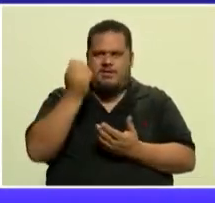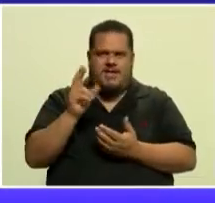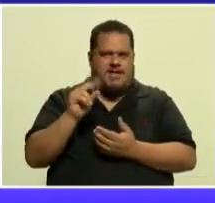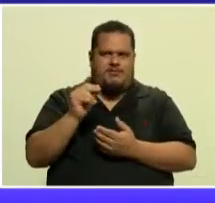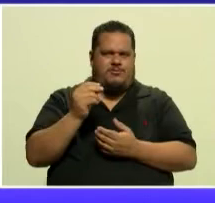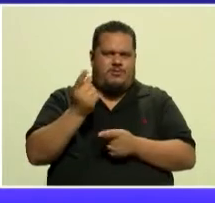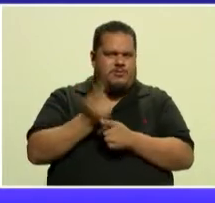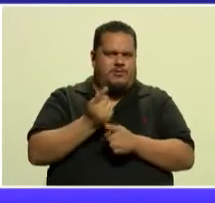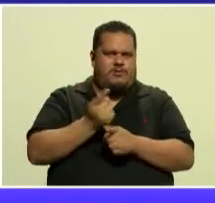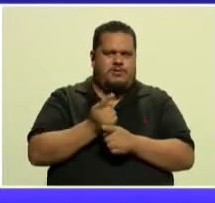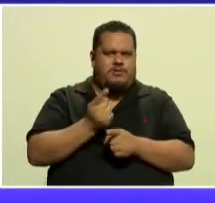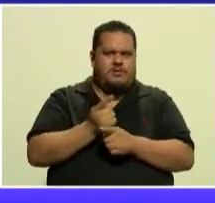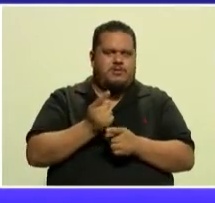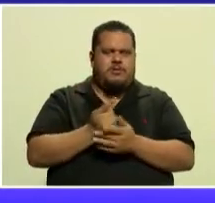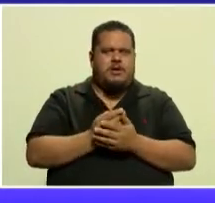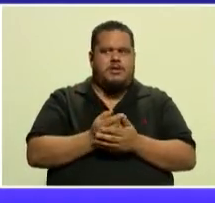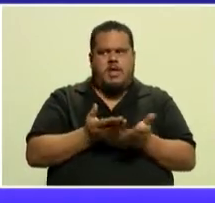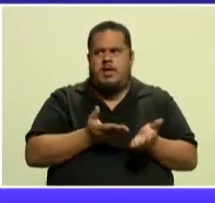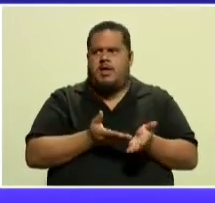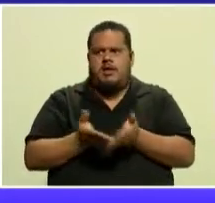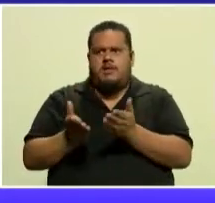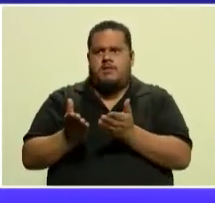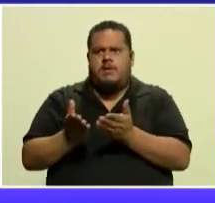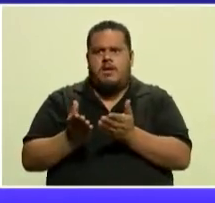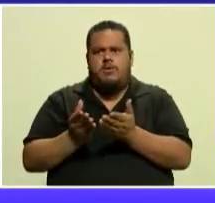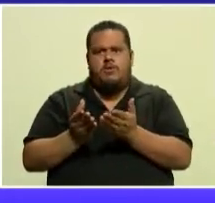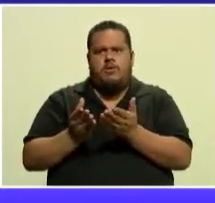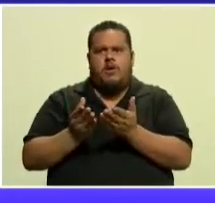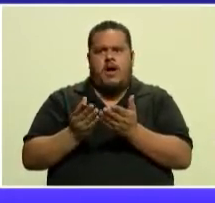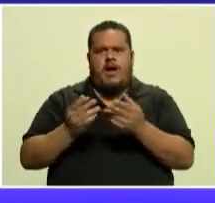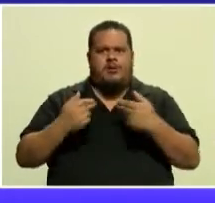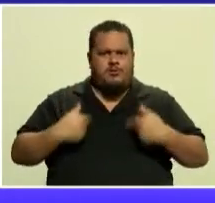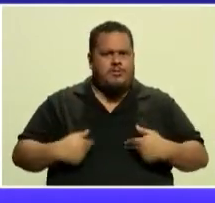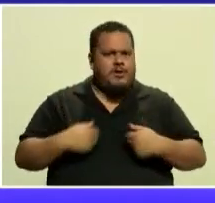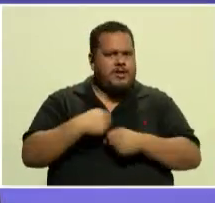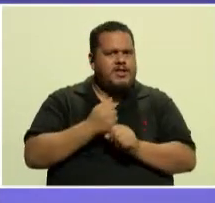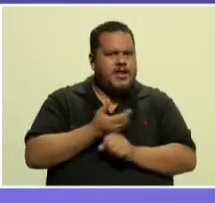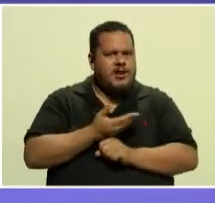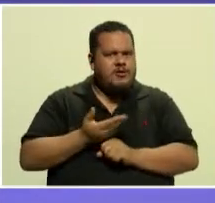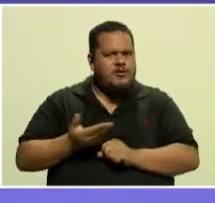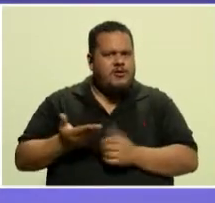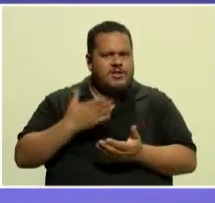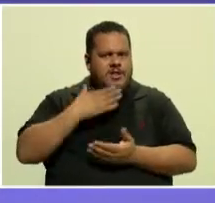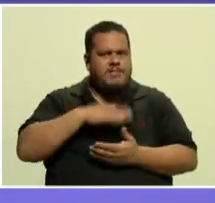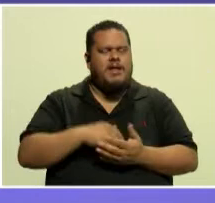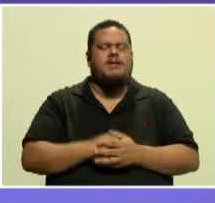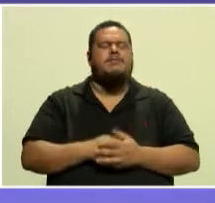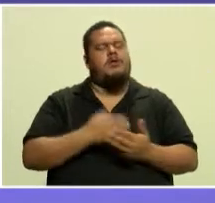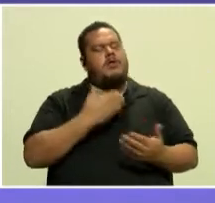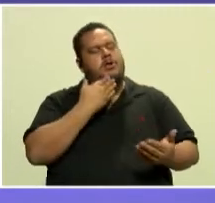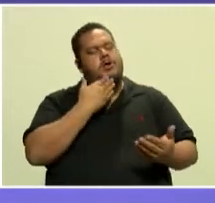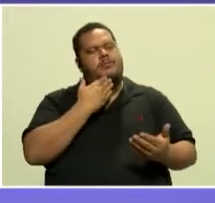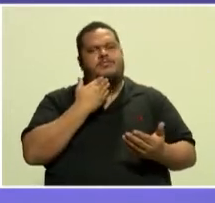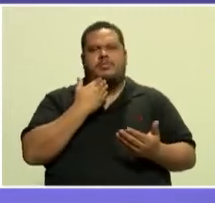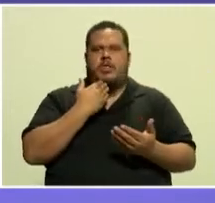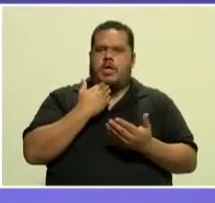ha llevado a la civilización a cosas muy, muy malas. Son cosas tremendas, pero además si lo